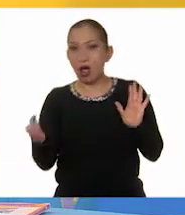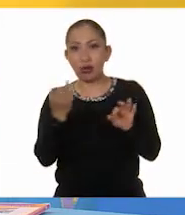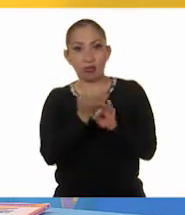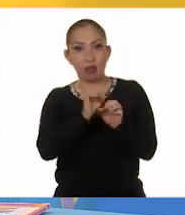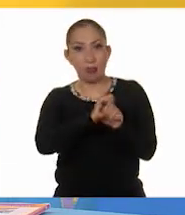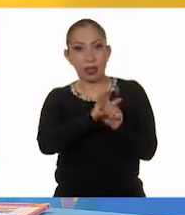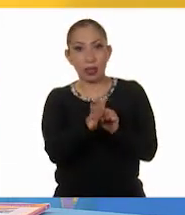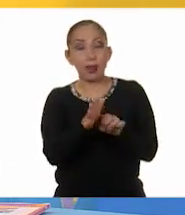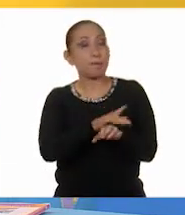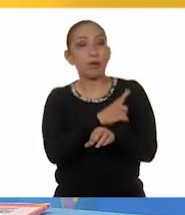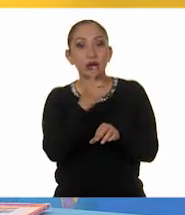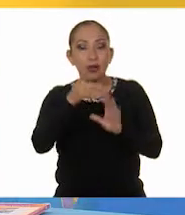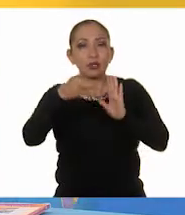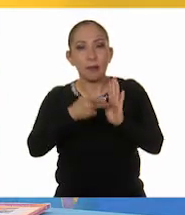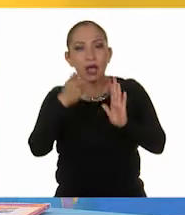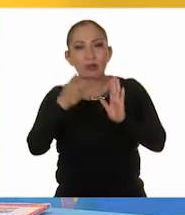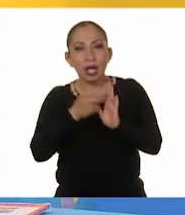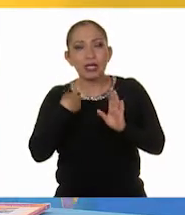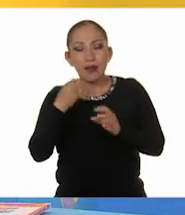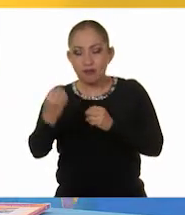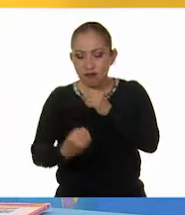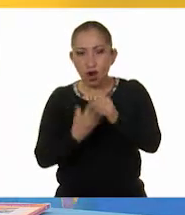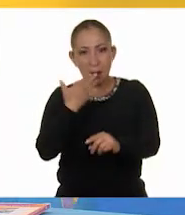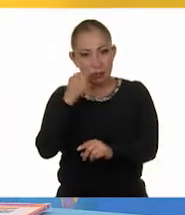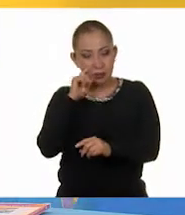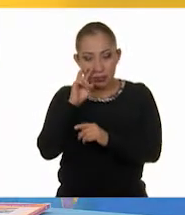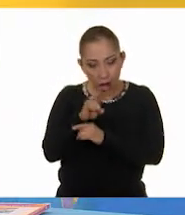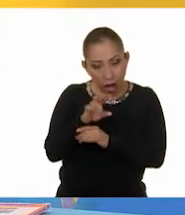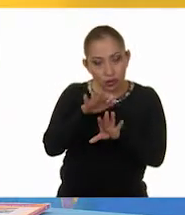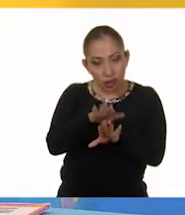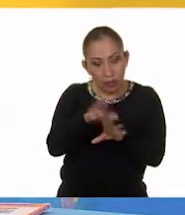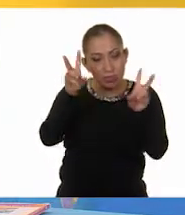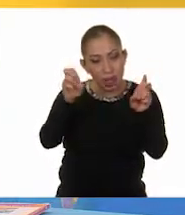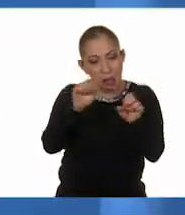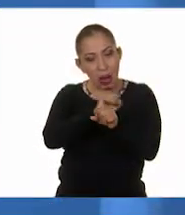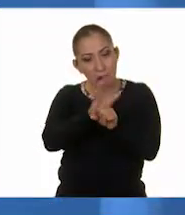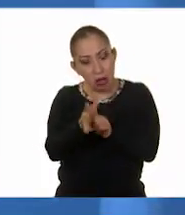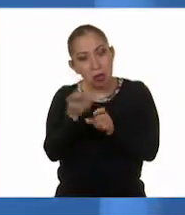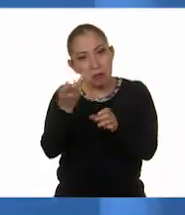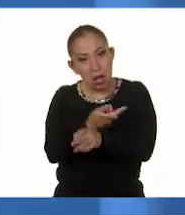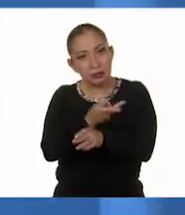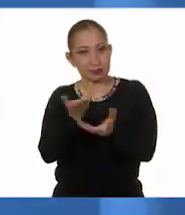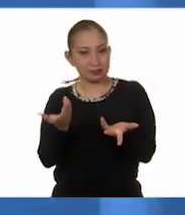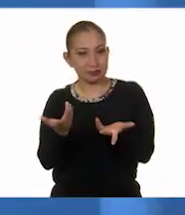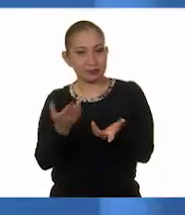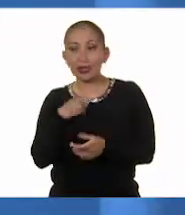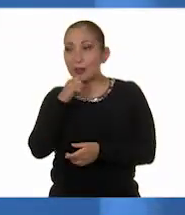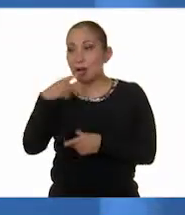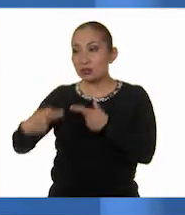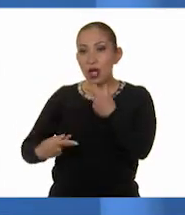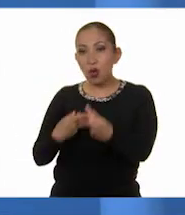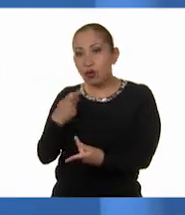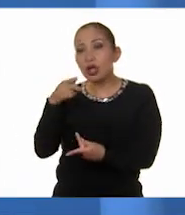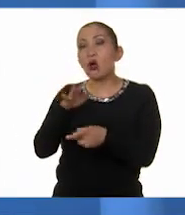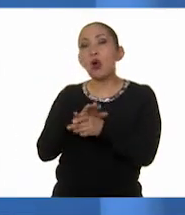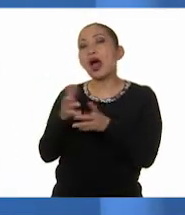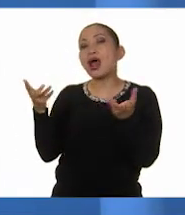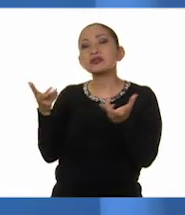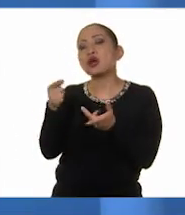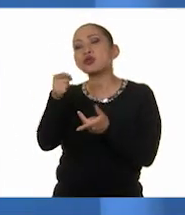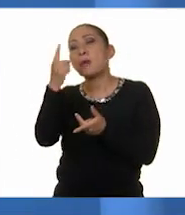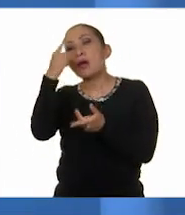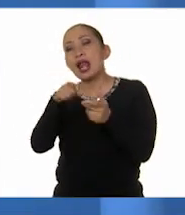pandemia, porque constantemente recibimos información alrededor de ella. Y también nos preguntan sobre las acciones que realizamos